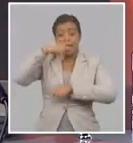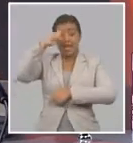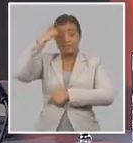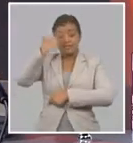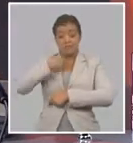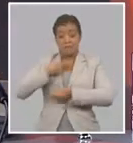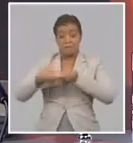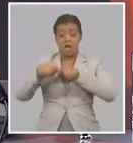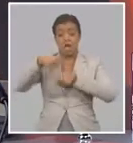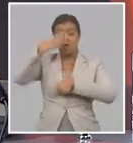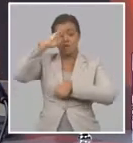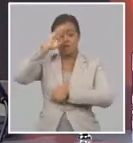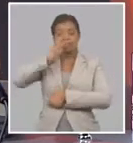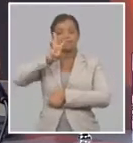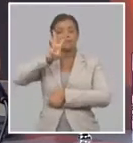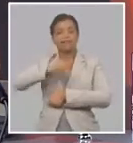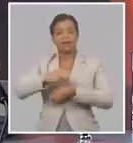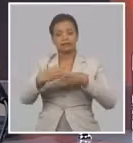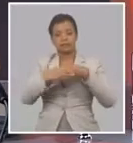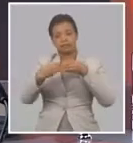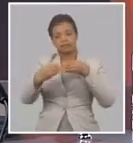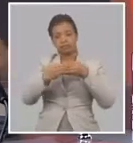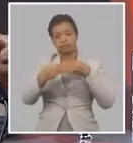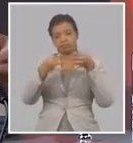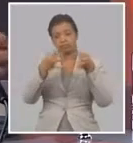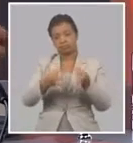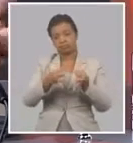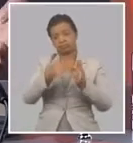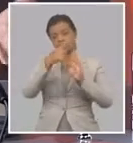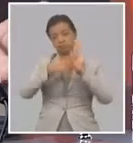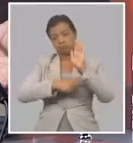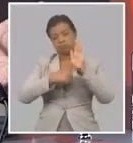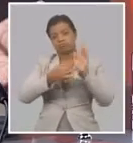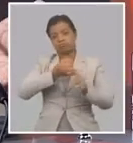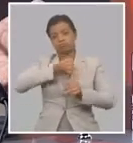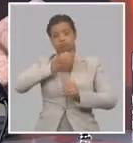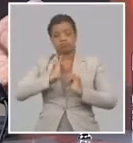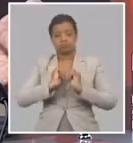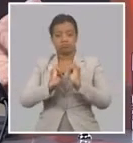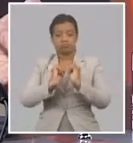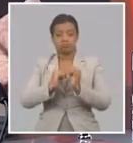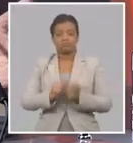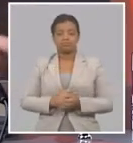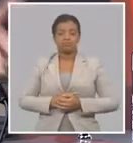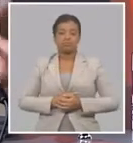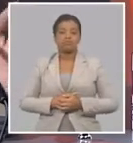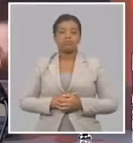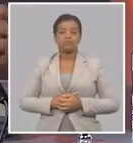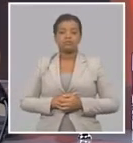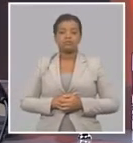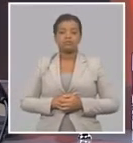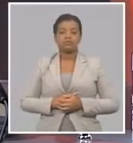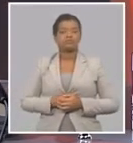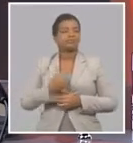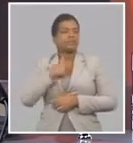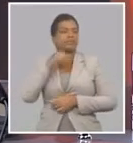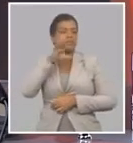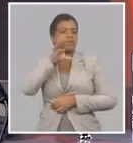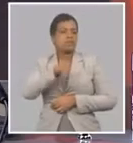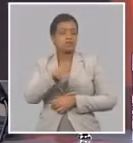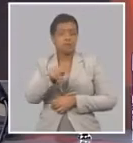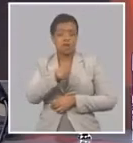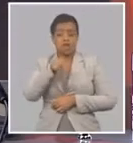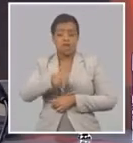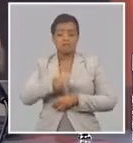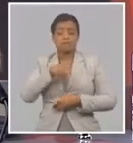y la propia resolución en su contenido d solo decir randy que en